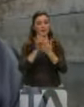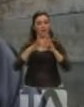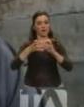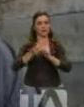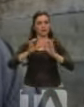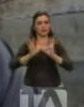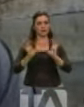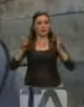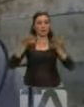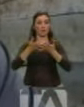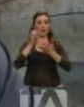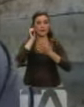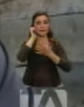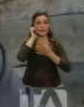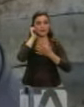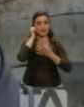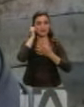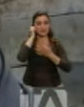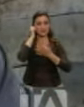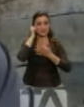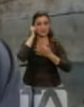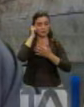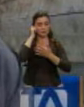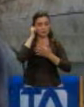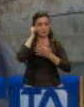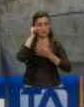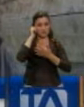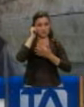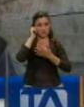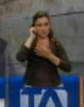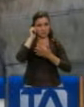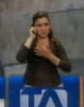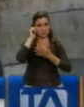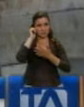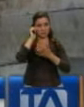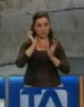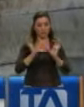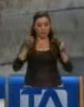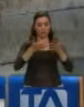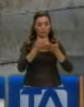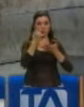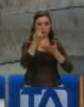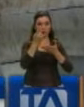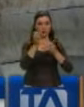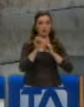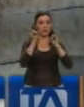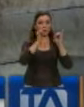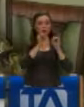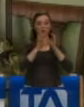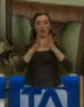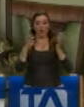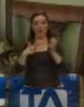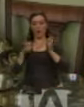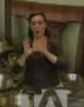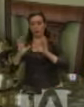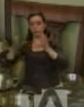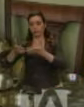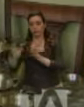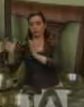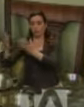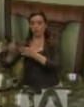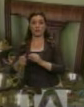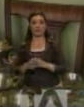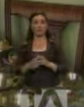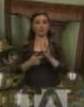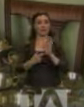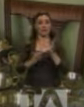es que solo sirven solo para una paila, salga buena o salga mala, es solo para una paila. Para hacer otra nueva tenemos que elaborar nuevamente otra. Y en el taller de doña Laura no